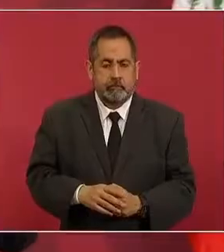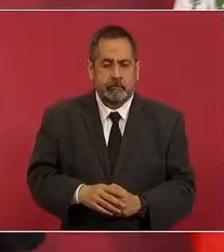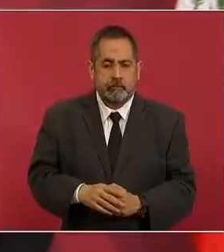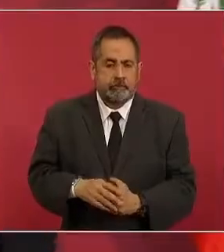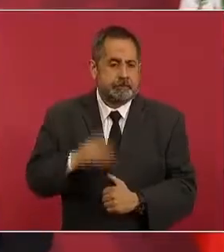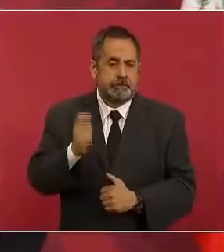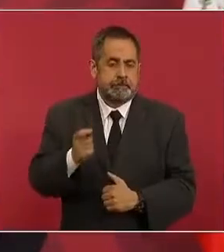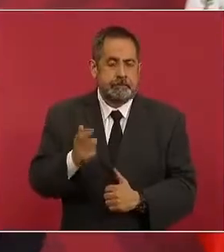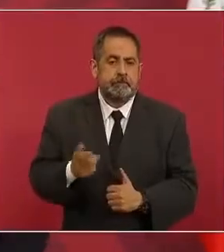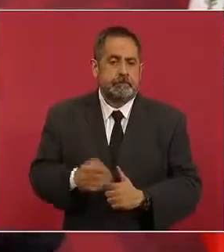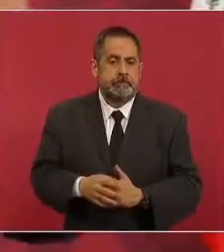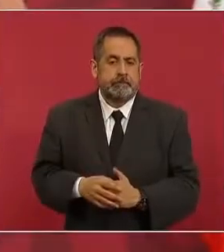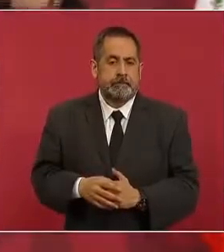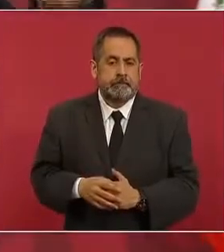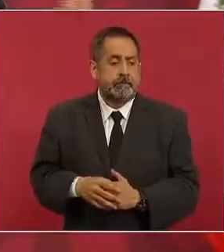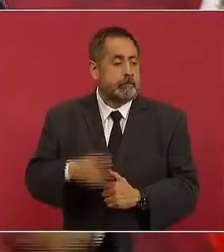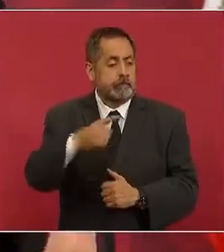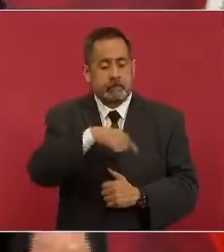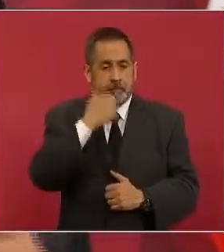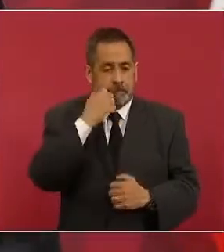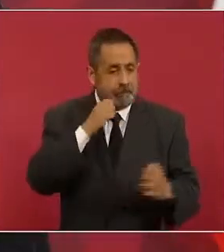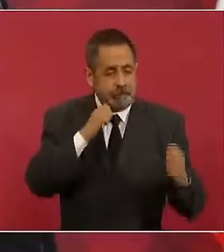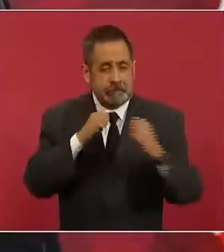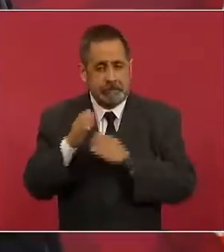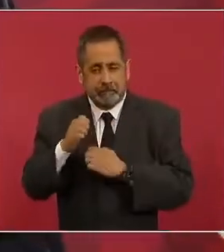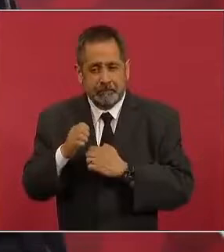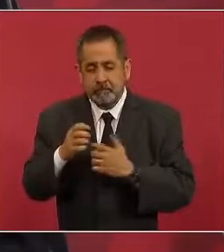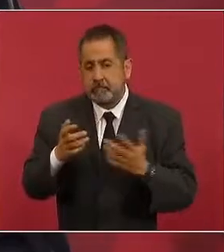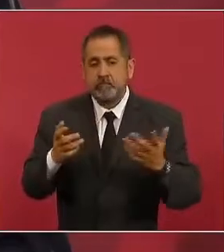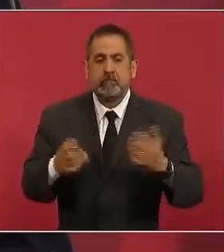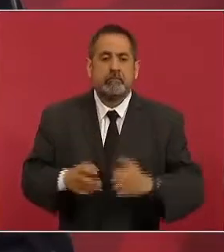Y entonces tratan de engañar con eso.